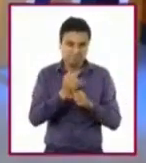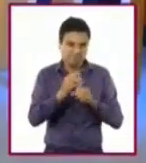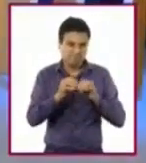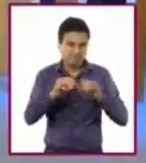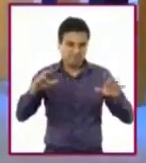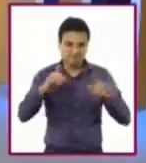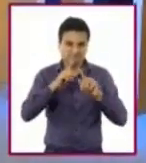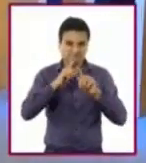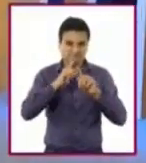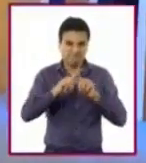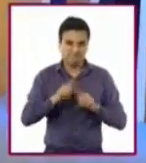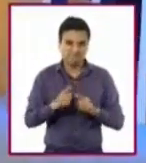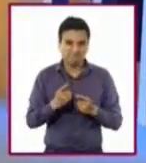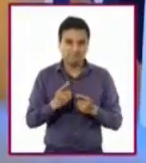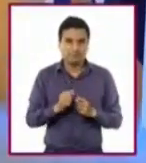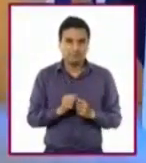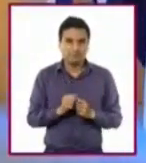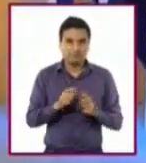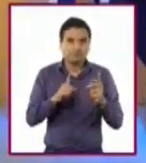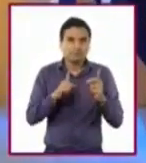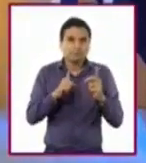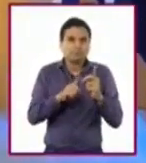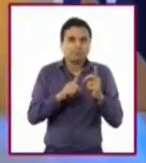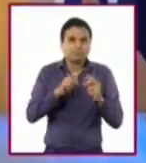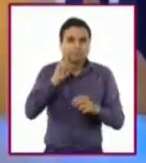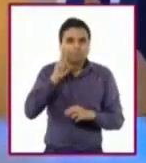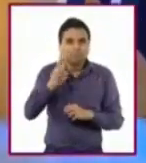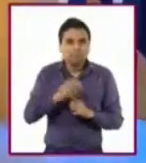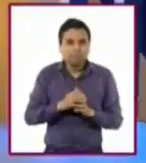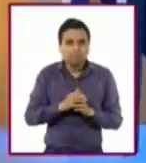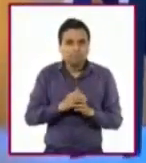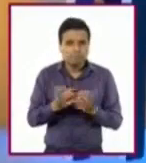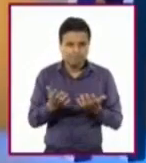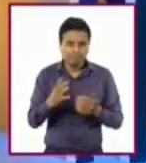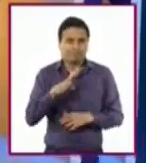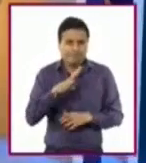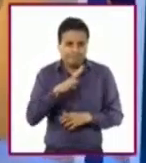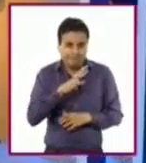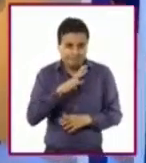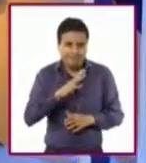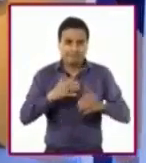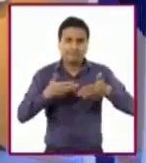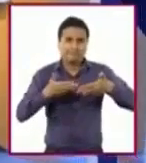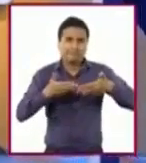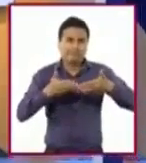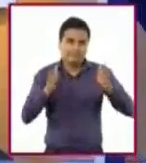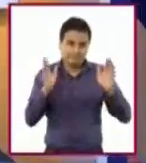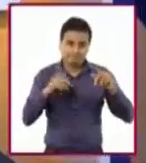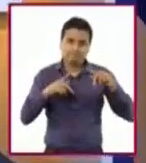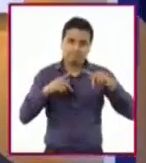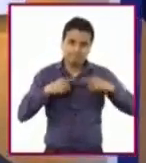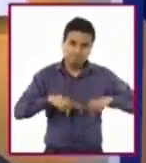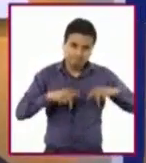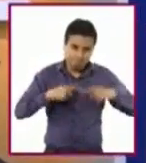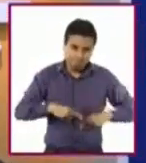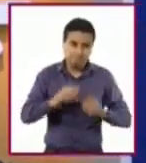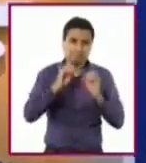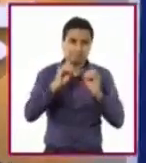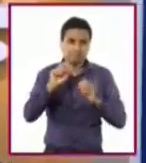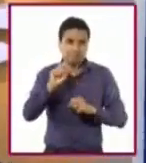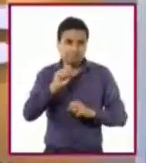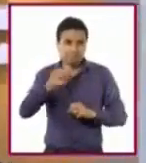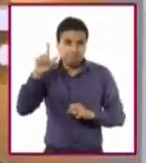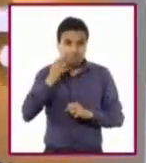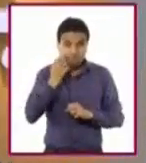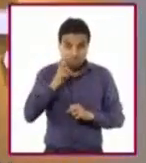estudios se encuentran abiertos tanto al público en general como a la comunidad académica para emplearlos en sus trabajos y